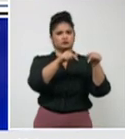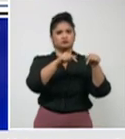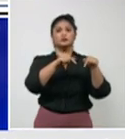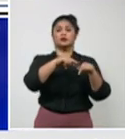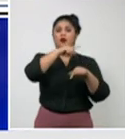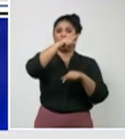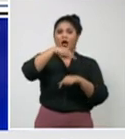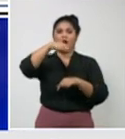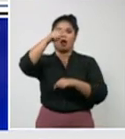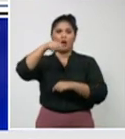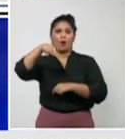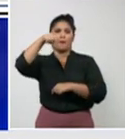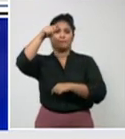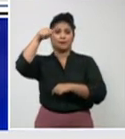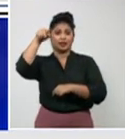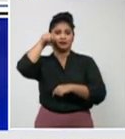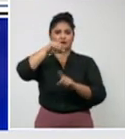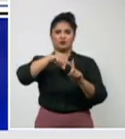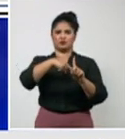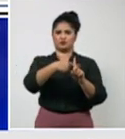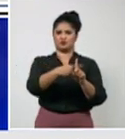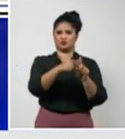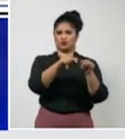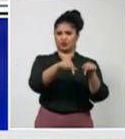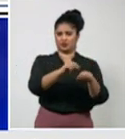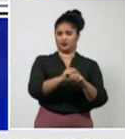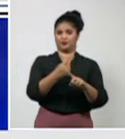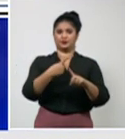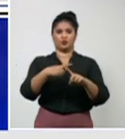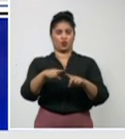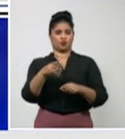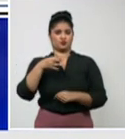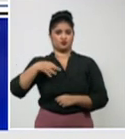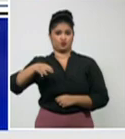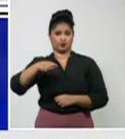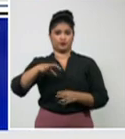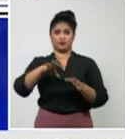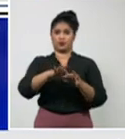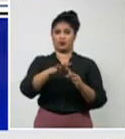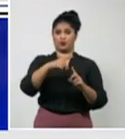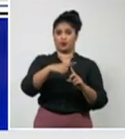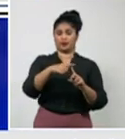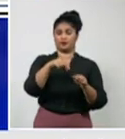casos. El municipio Guantánamo con la mayor tasa,